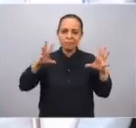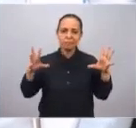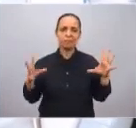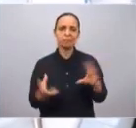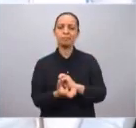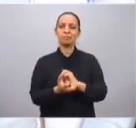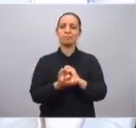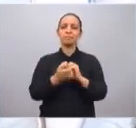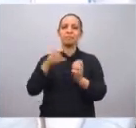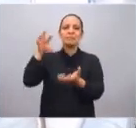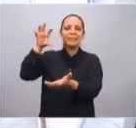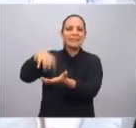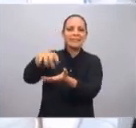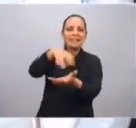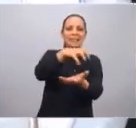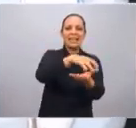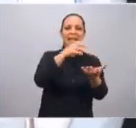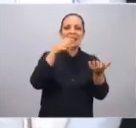de instituciones